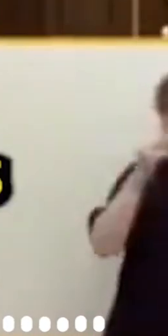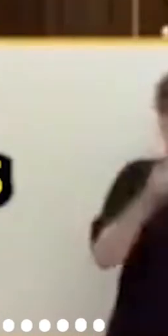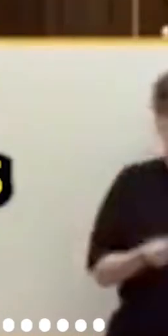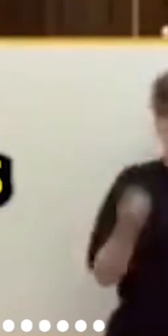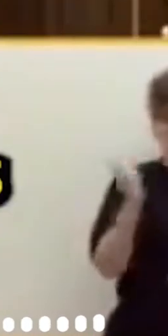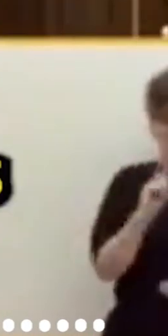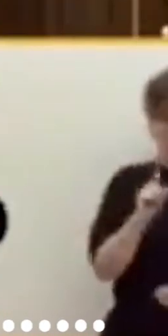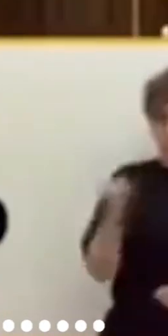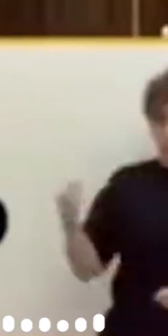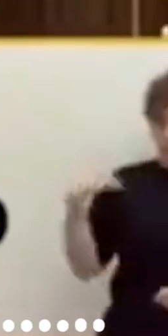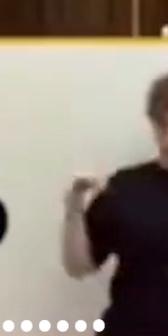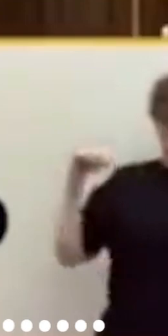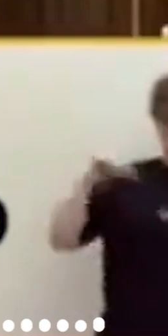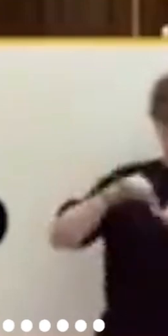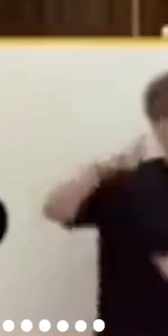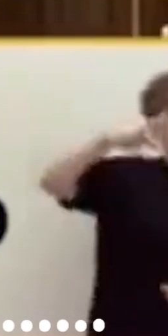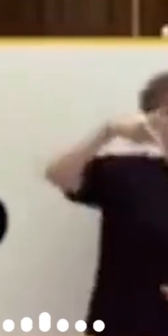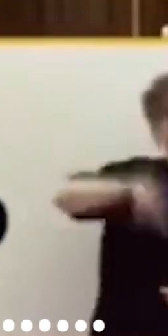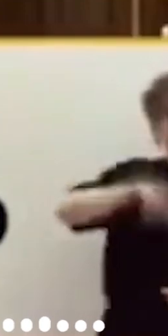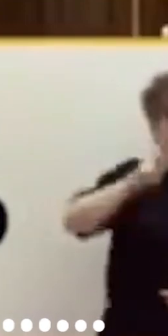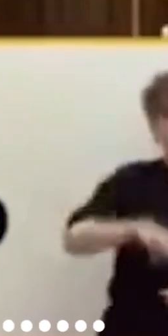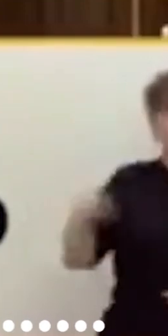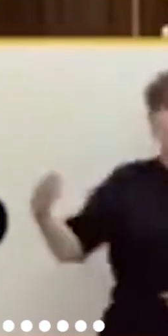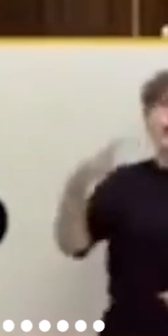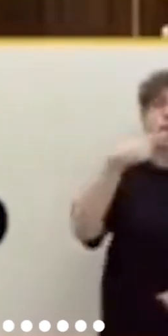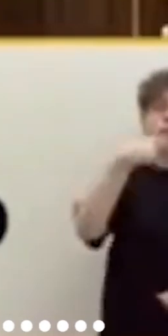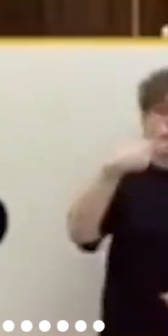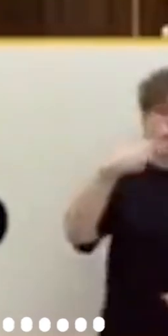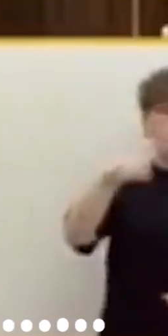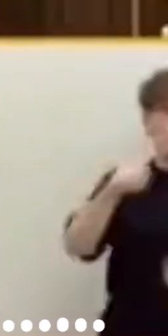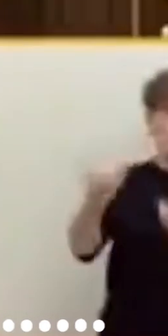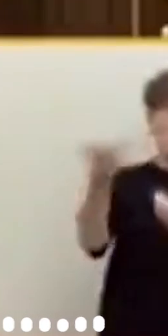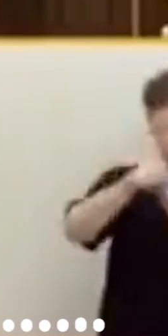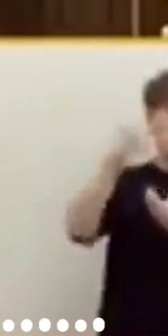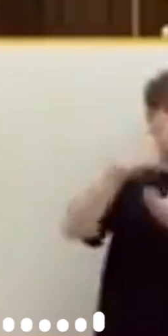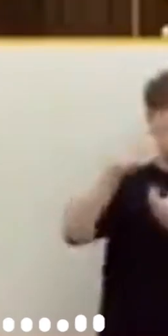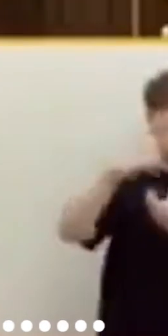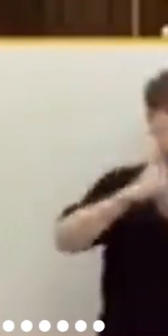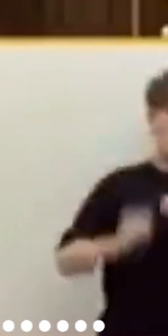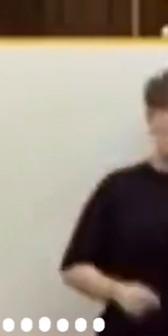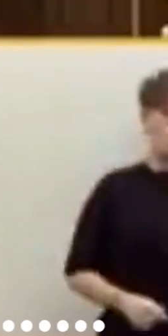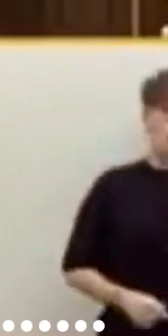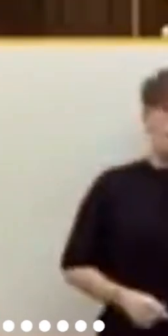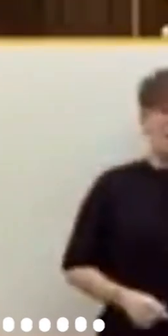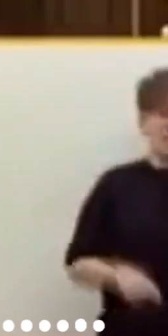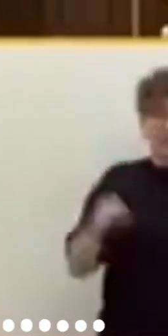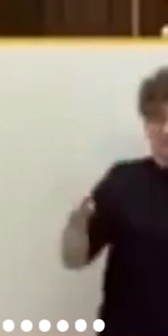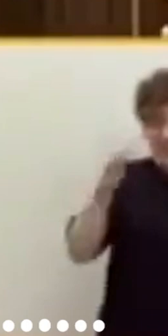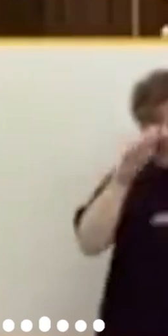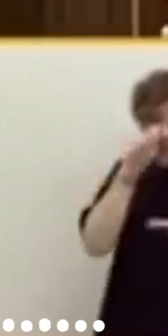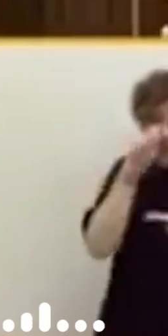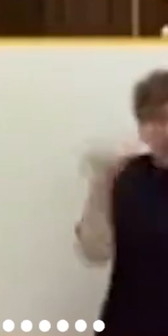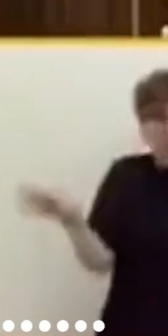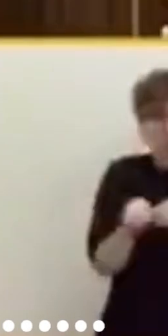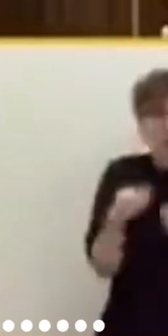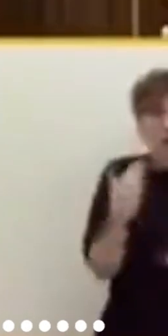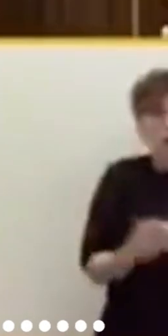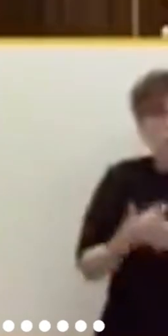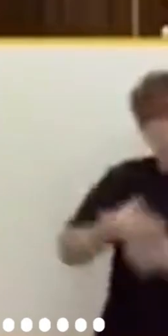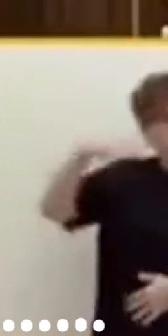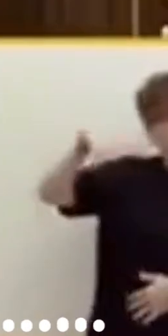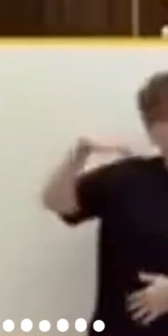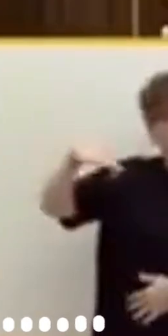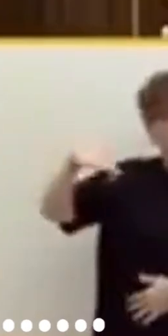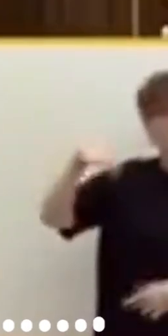es una especie de Charles Manson, les tiene a todos metidos en una habitación. Abducidos. Y da la sensación de que van a un suicidio colectivo, pero lo malo es que